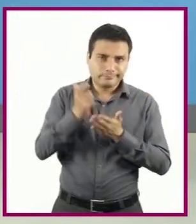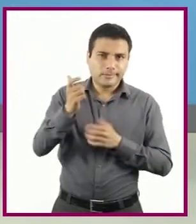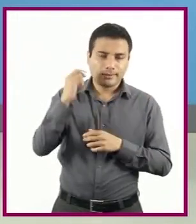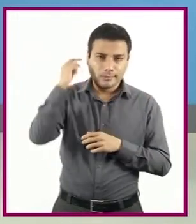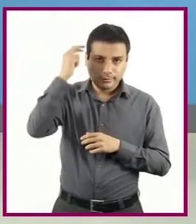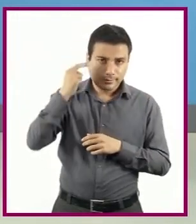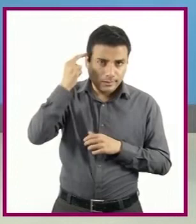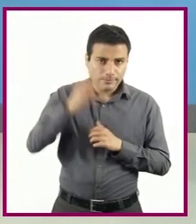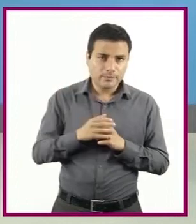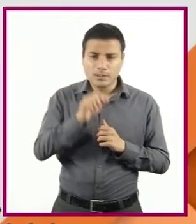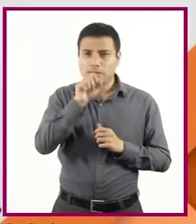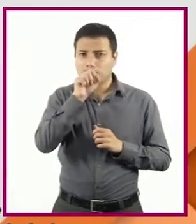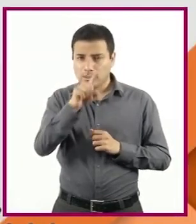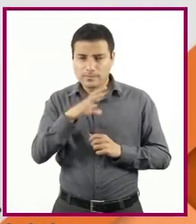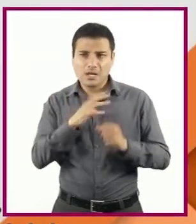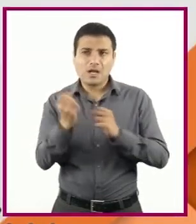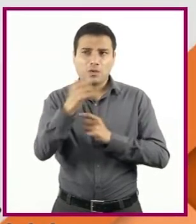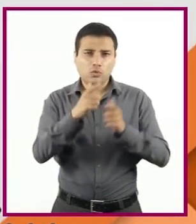tenían ciertos privilegios.